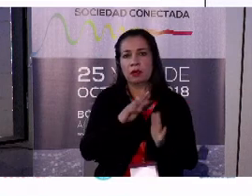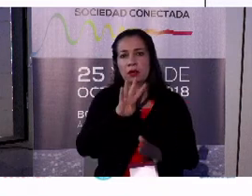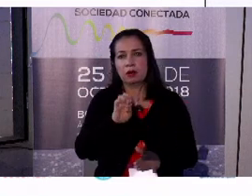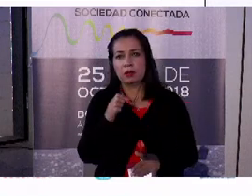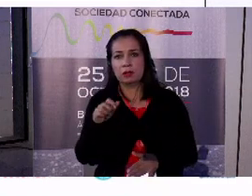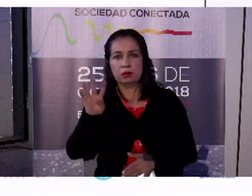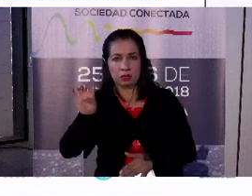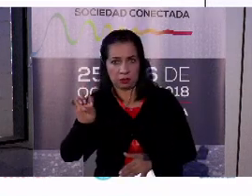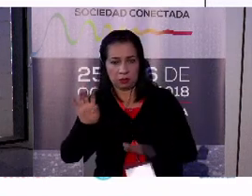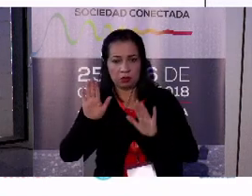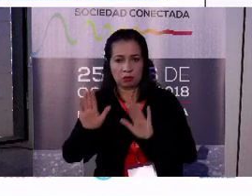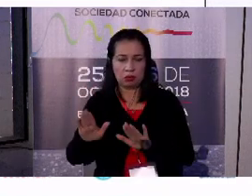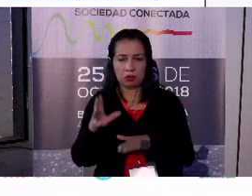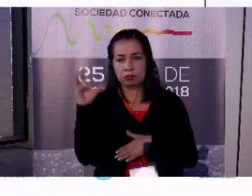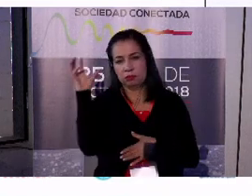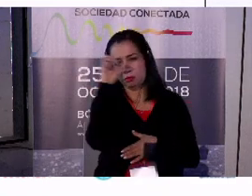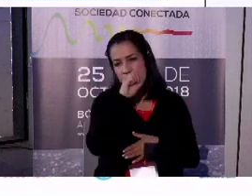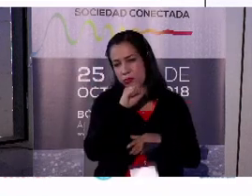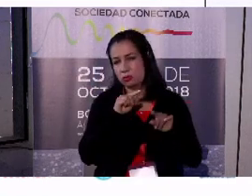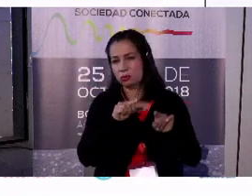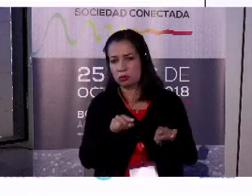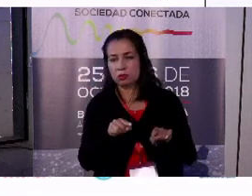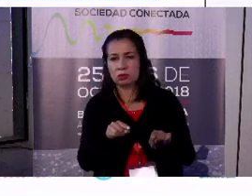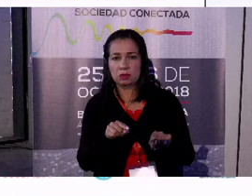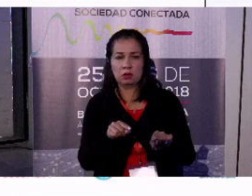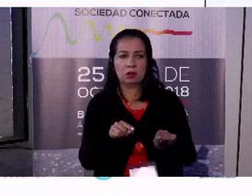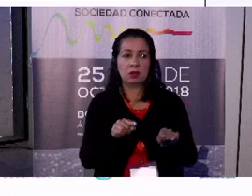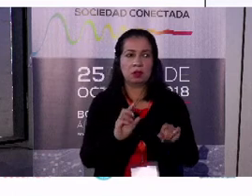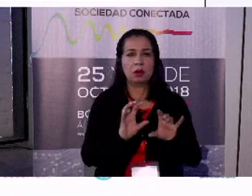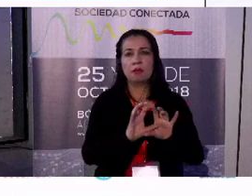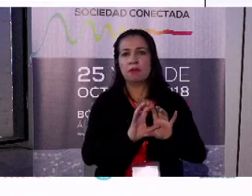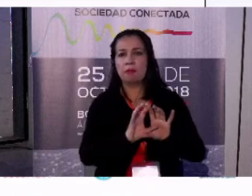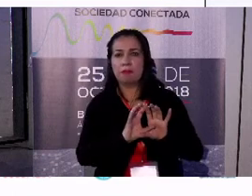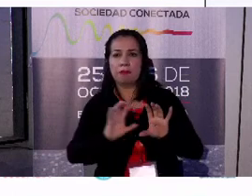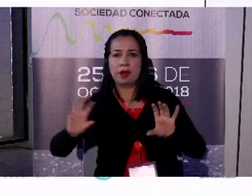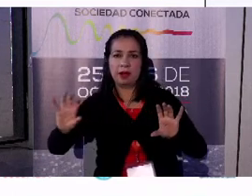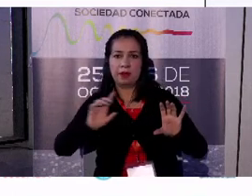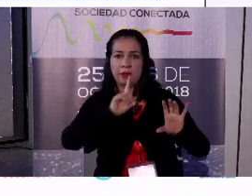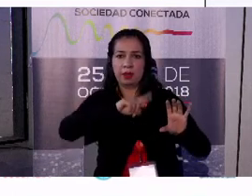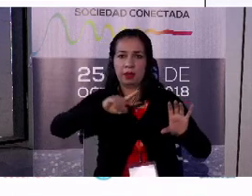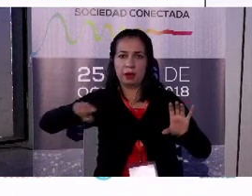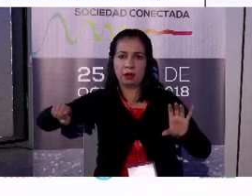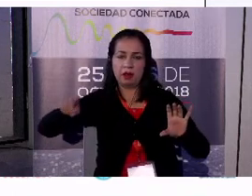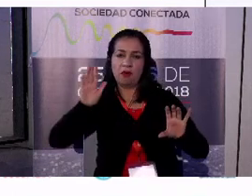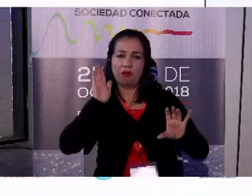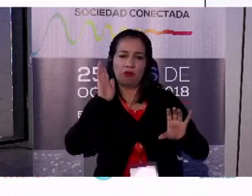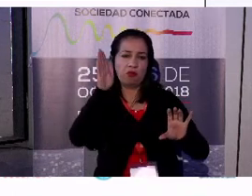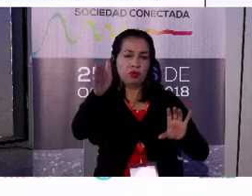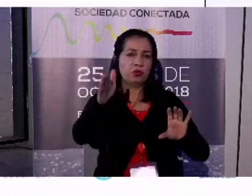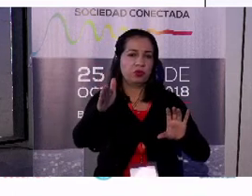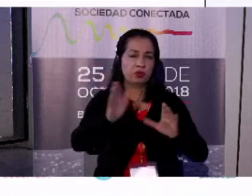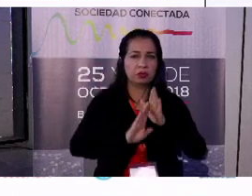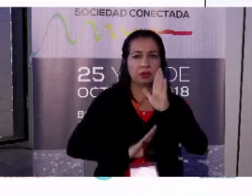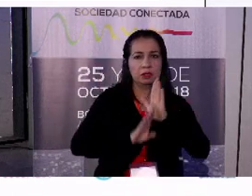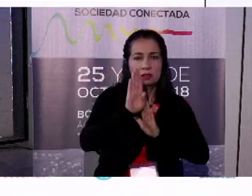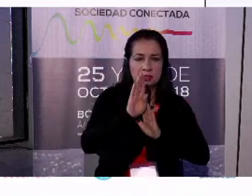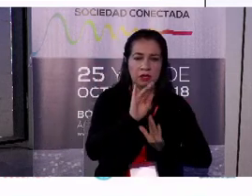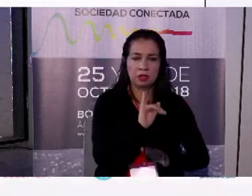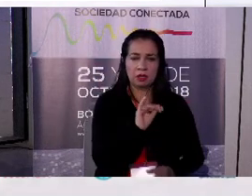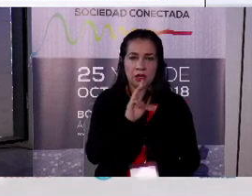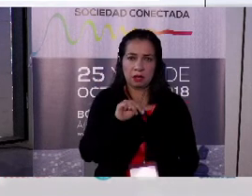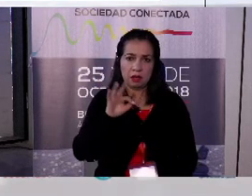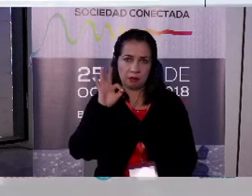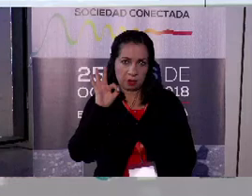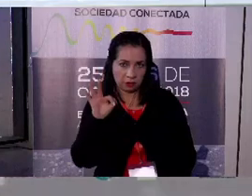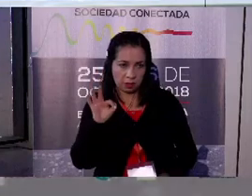considera la identificación de bandas frecuencia para el futuro desarrollo del imt incluyendo las